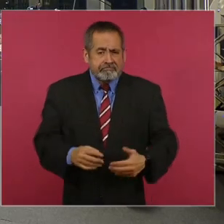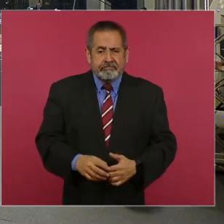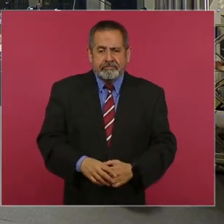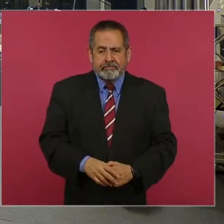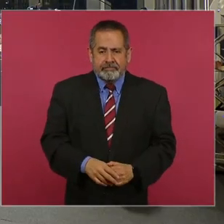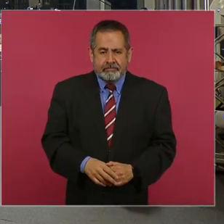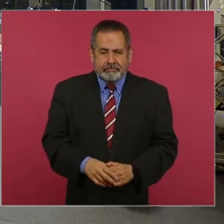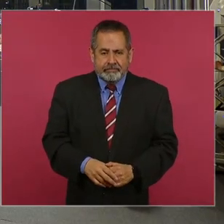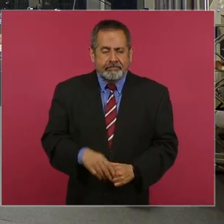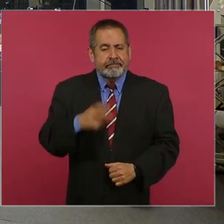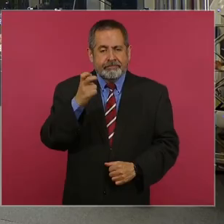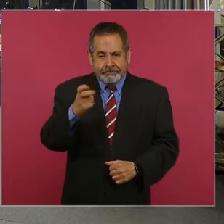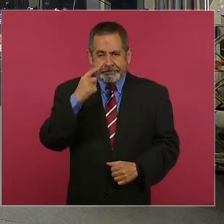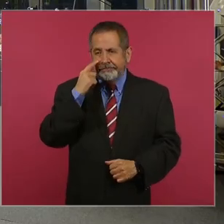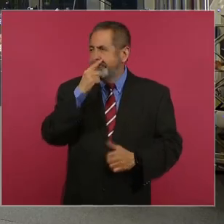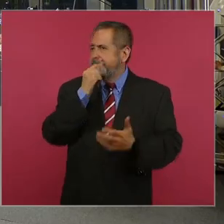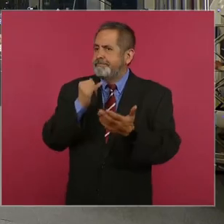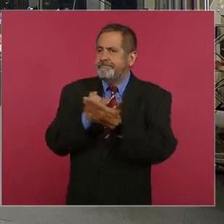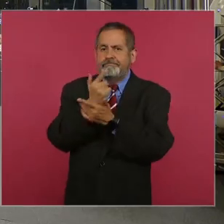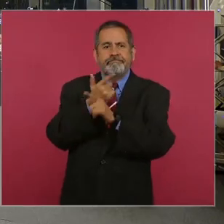esa es la democracia